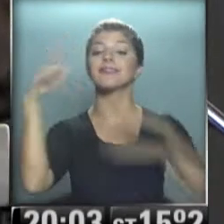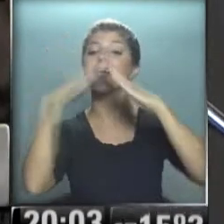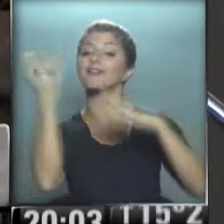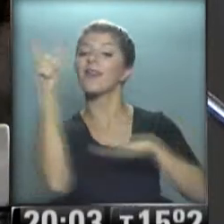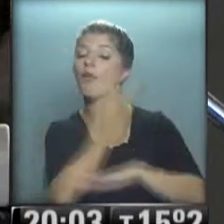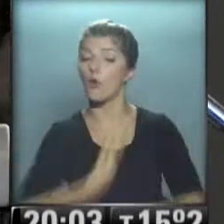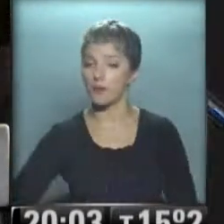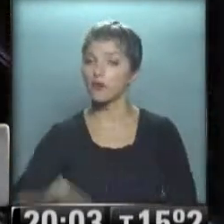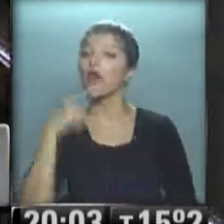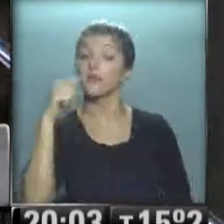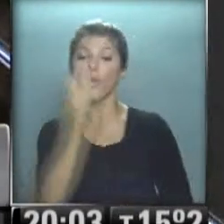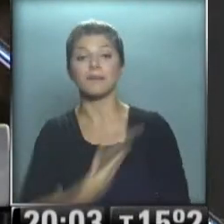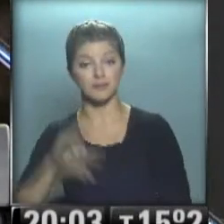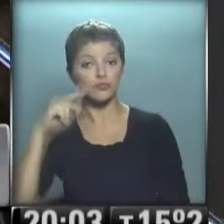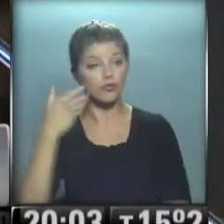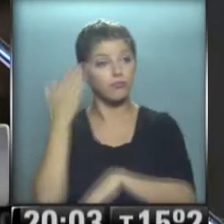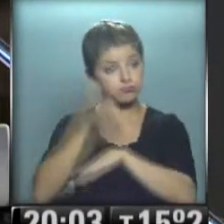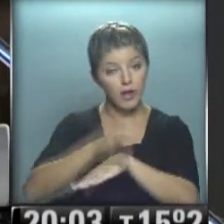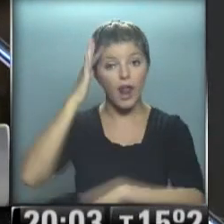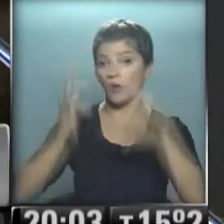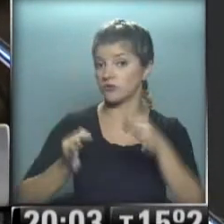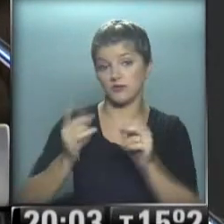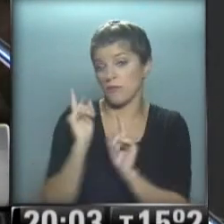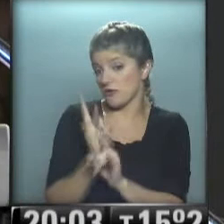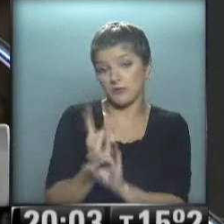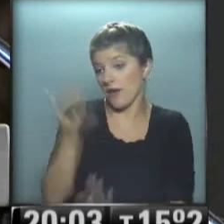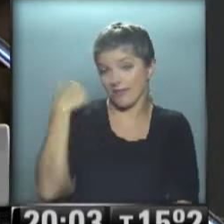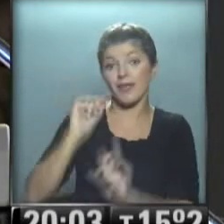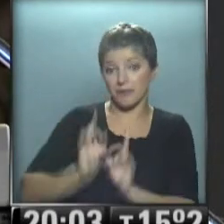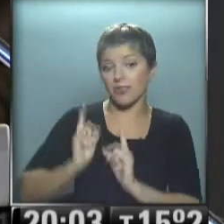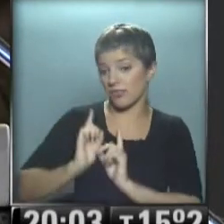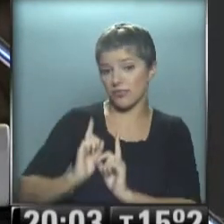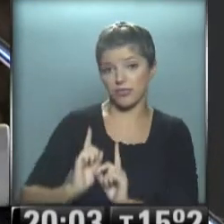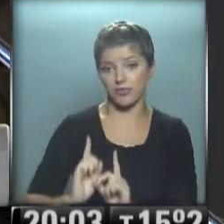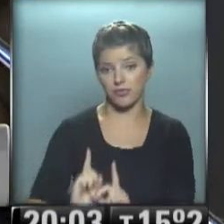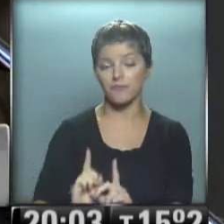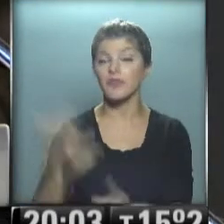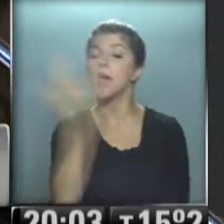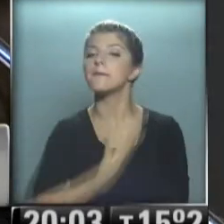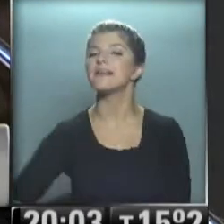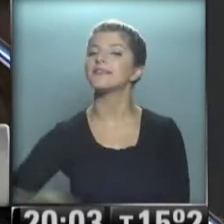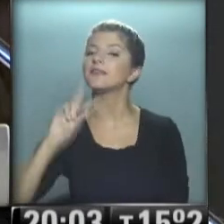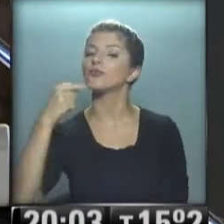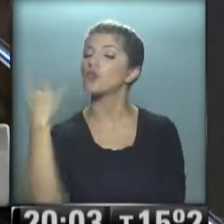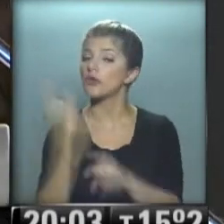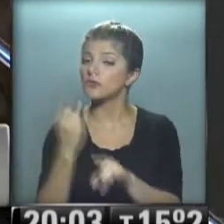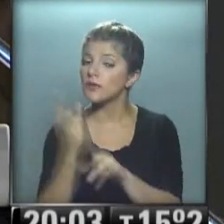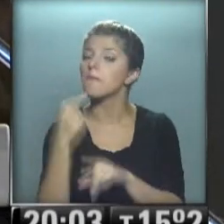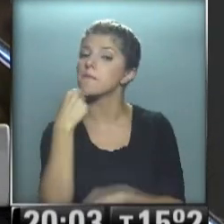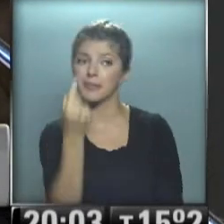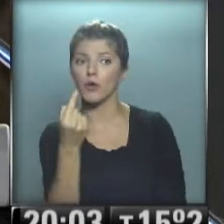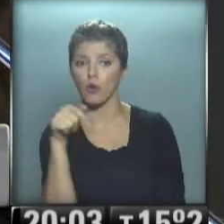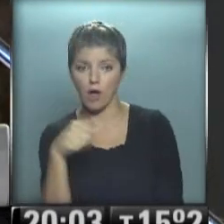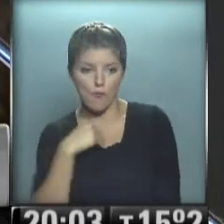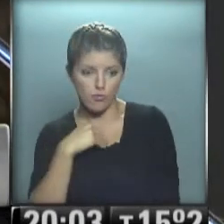Vudú está a disposición de la justicia como siempre. El vicepresidente de la Nación siempre ha manifestado su voluntad